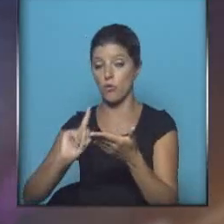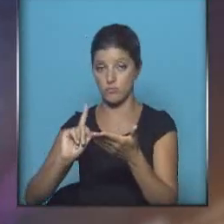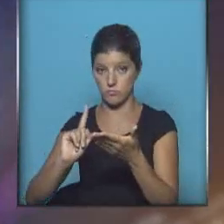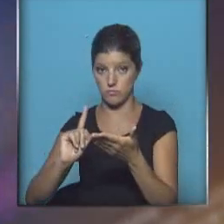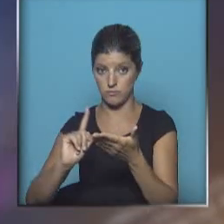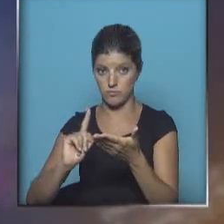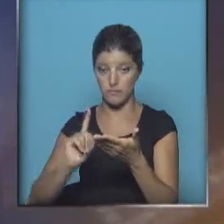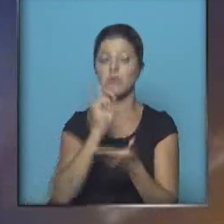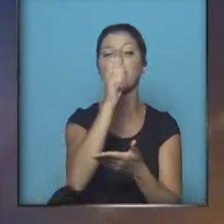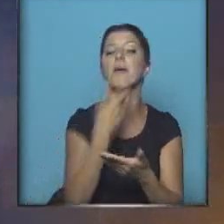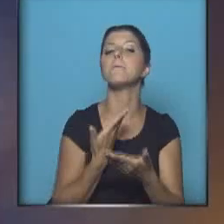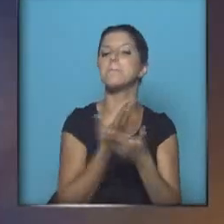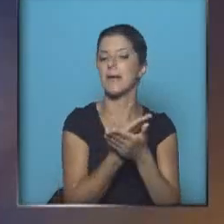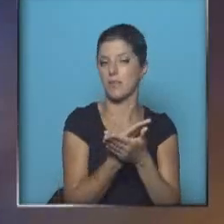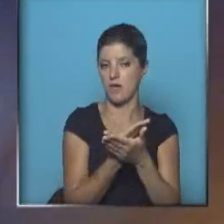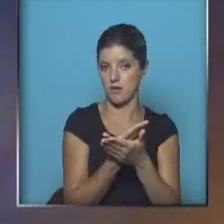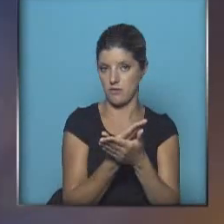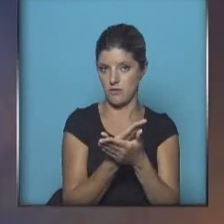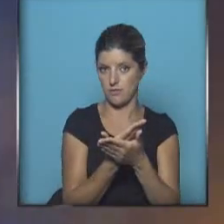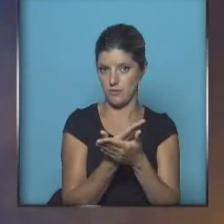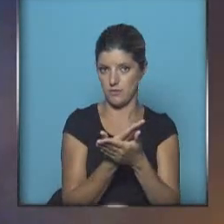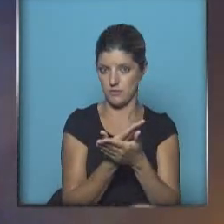que la emite, por las formalidades